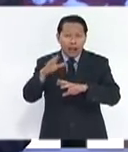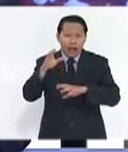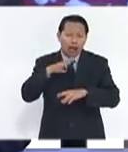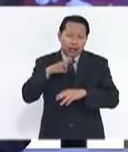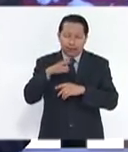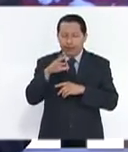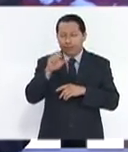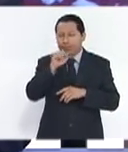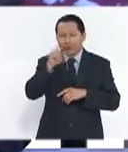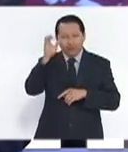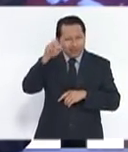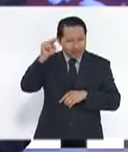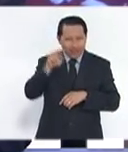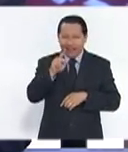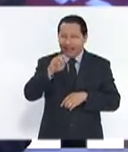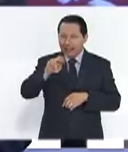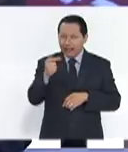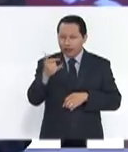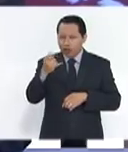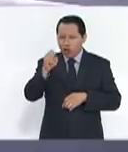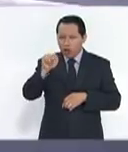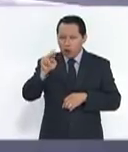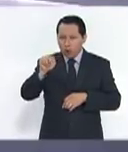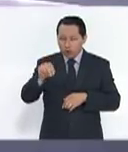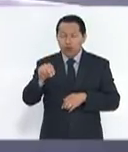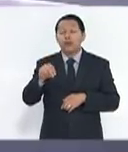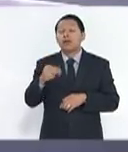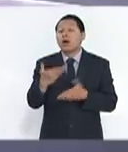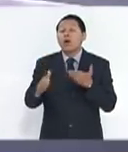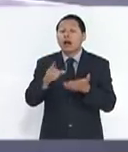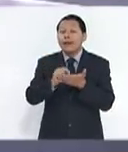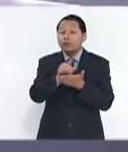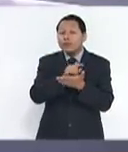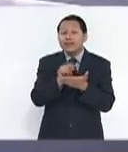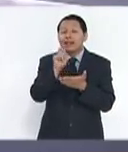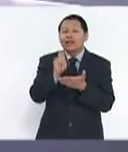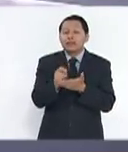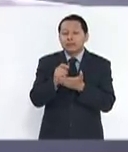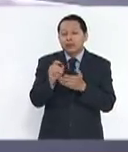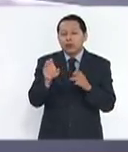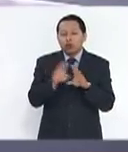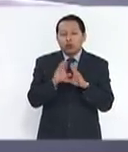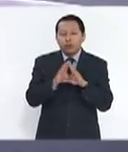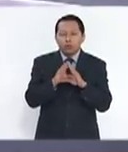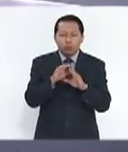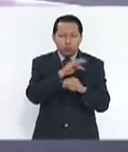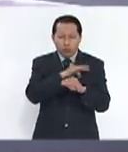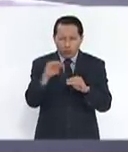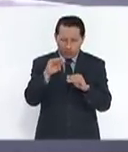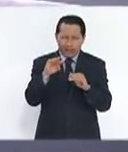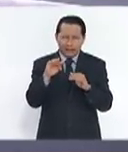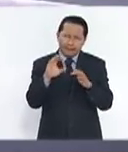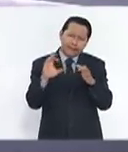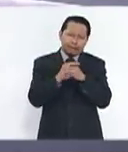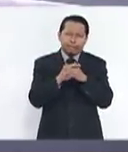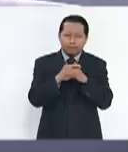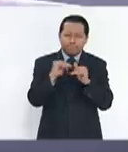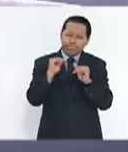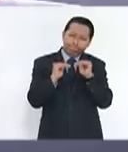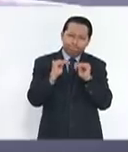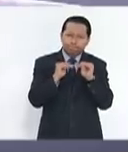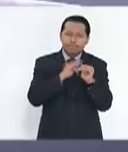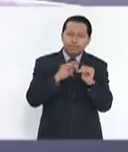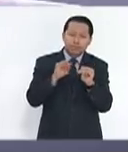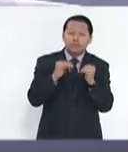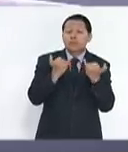tuit que acaba de anunciar Donald Trump yo creo que va a ser un factor estabilizador y también